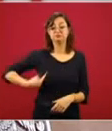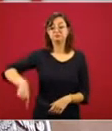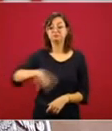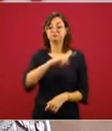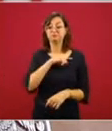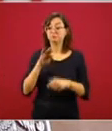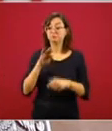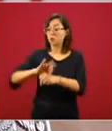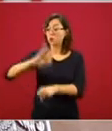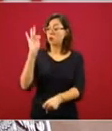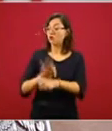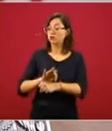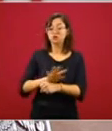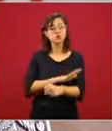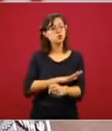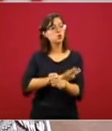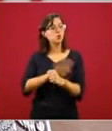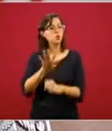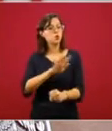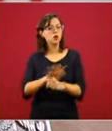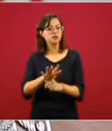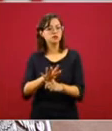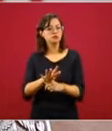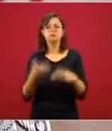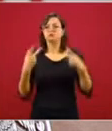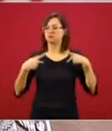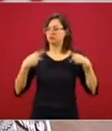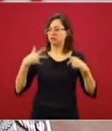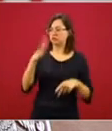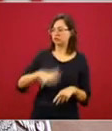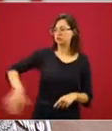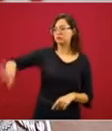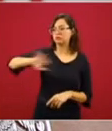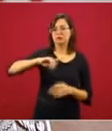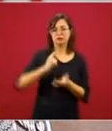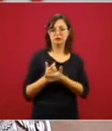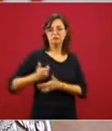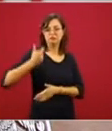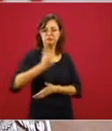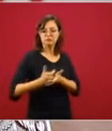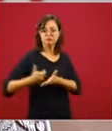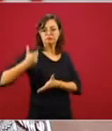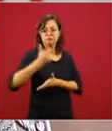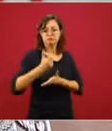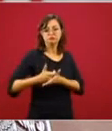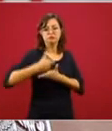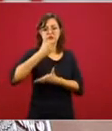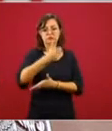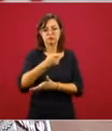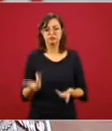protegiendo es el consumo, de